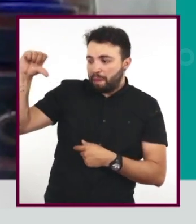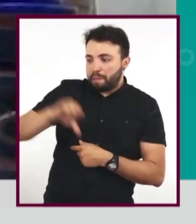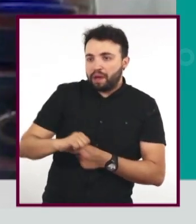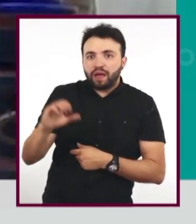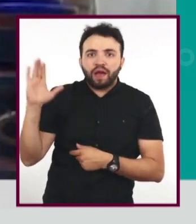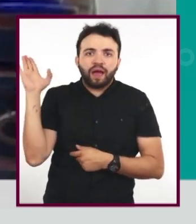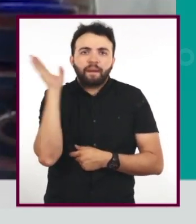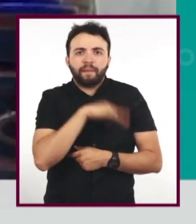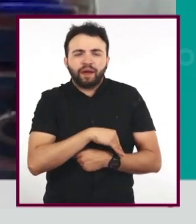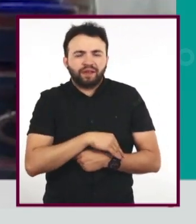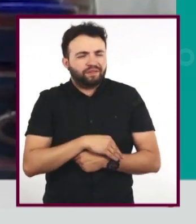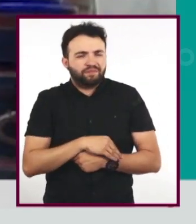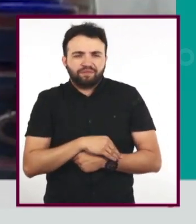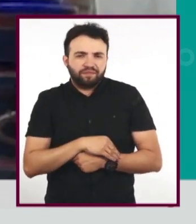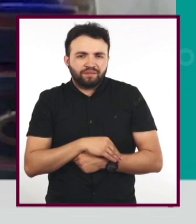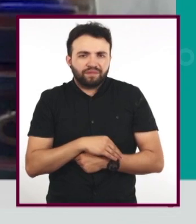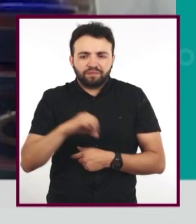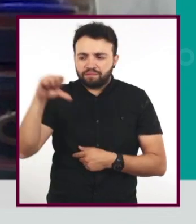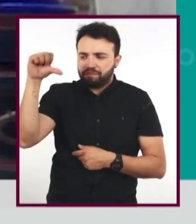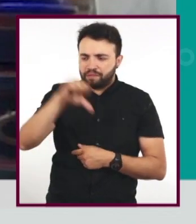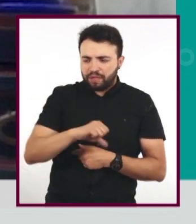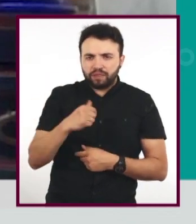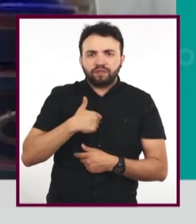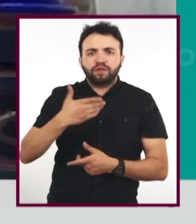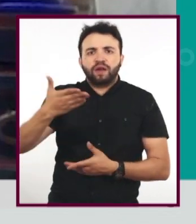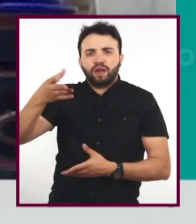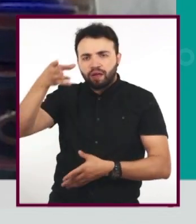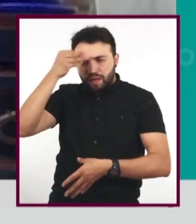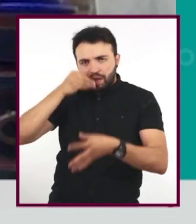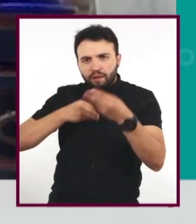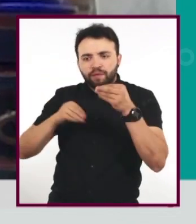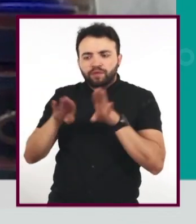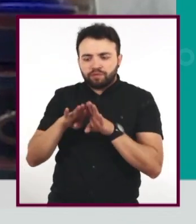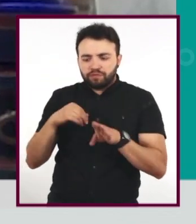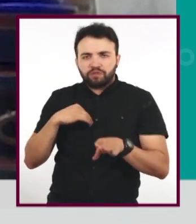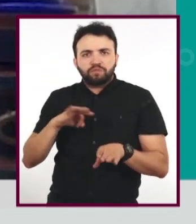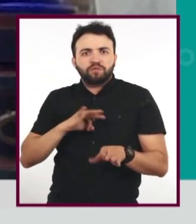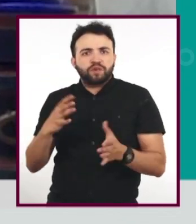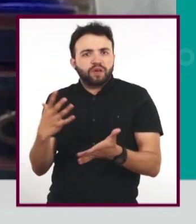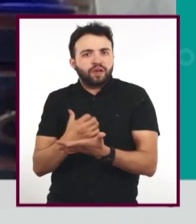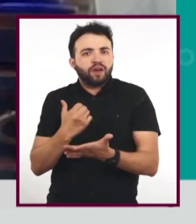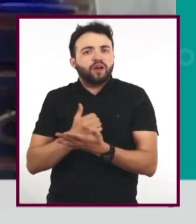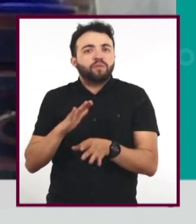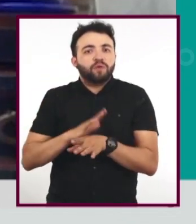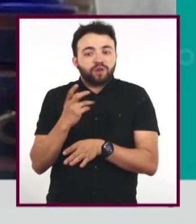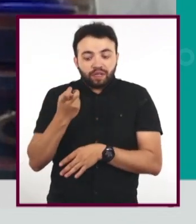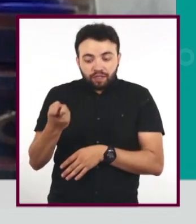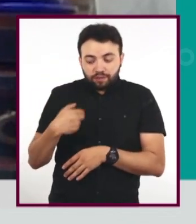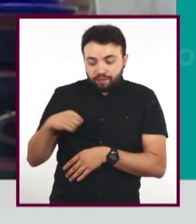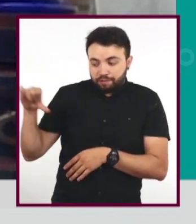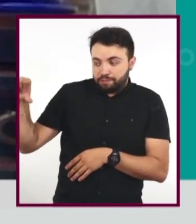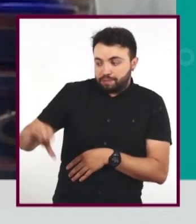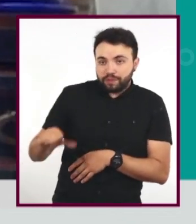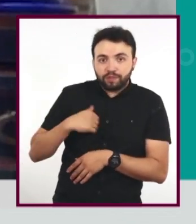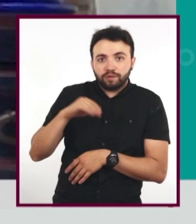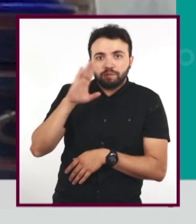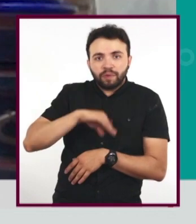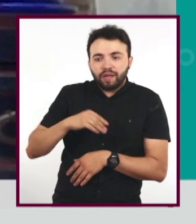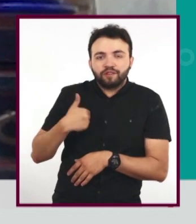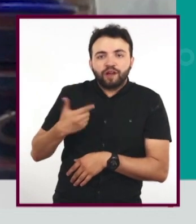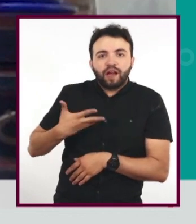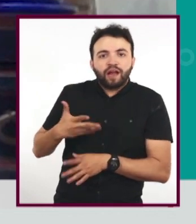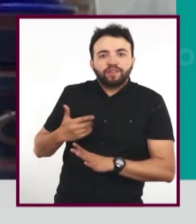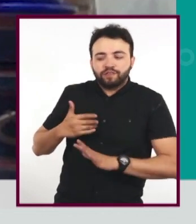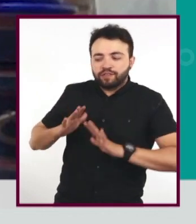aprender a perder nos da mucho, nos da a ganar mucho, un gran aprendizaje, porque me parece que